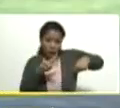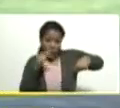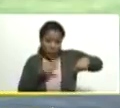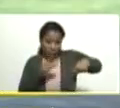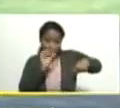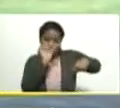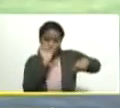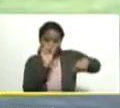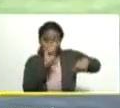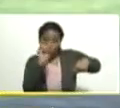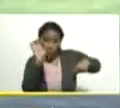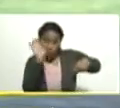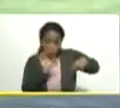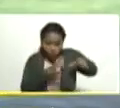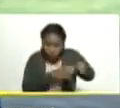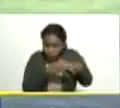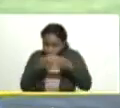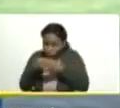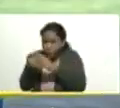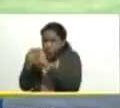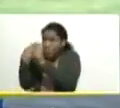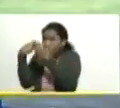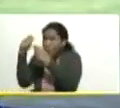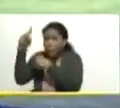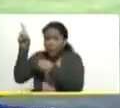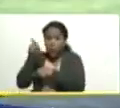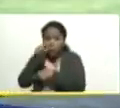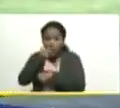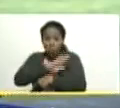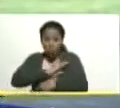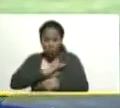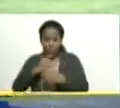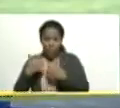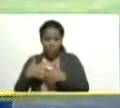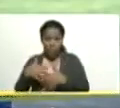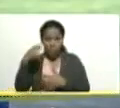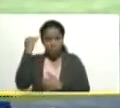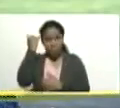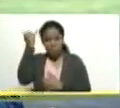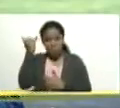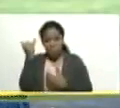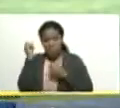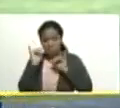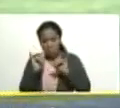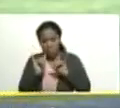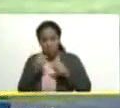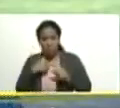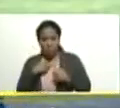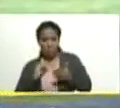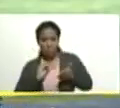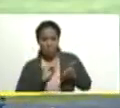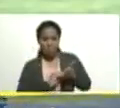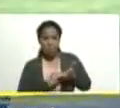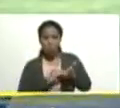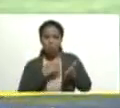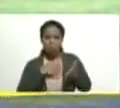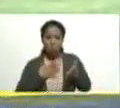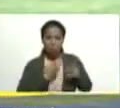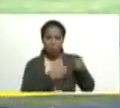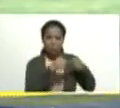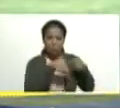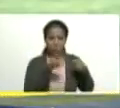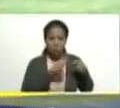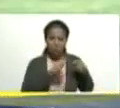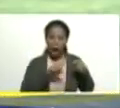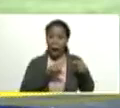exportación. Ya tú, productor de café, dices, bueno, coloco mi producto en Aruba y Curazao. Ah,